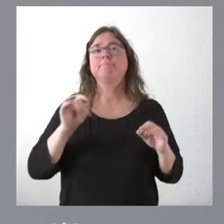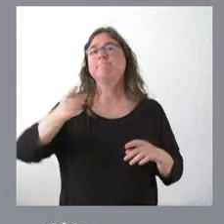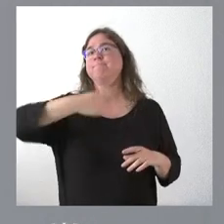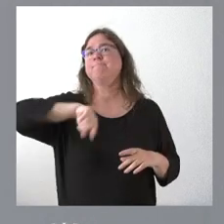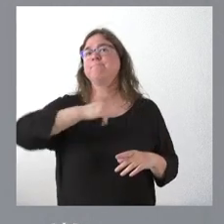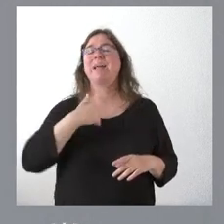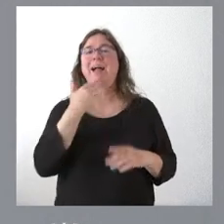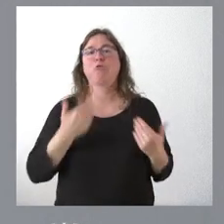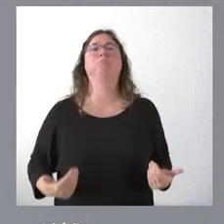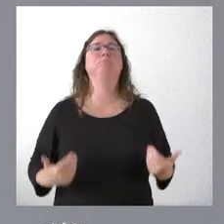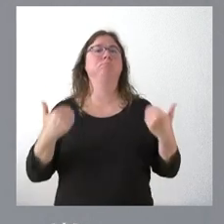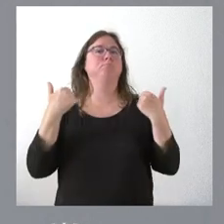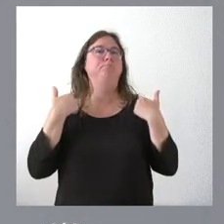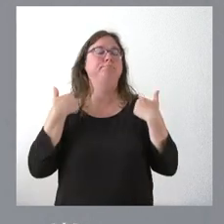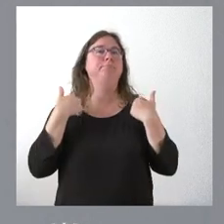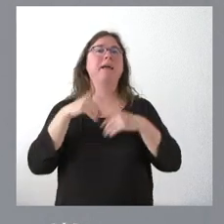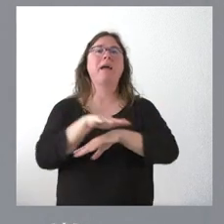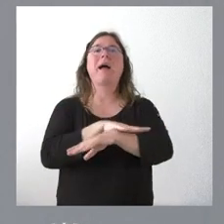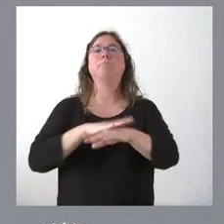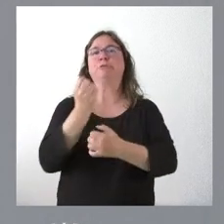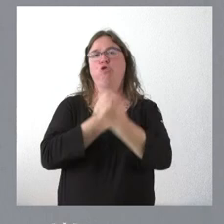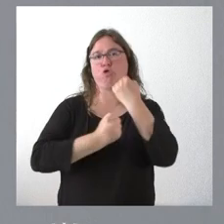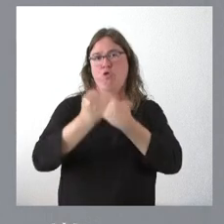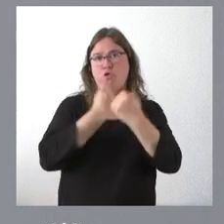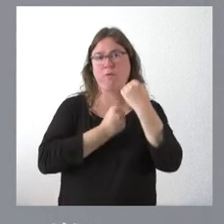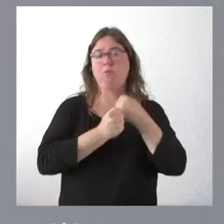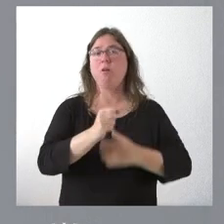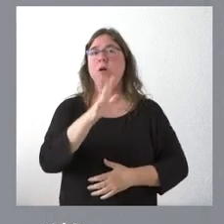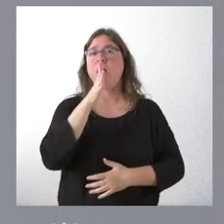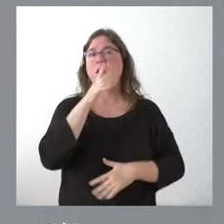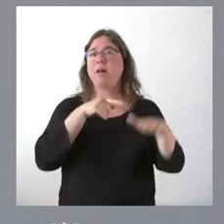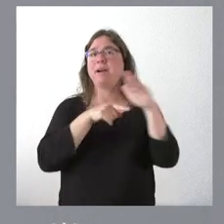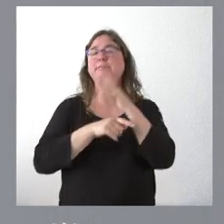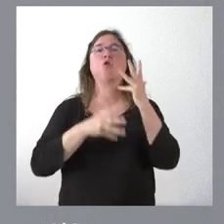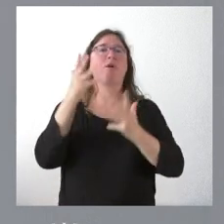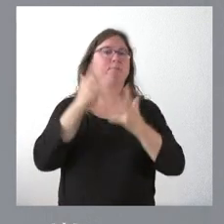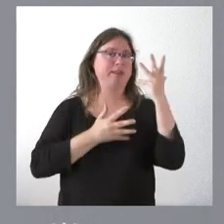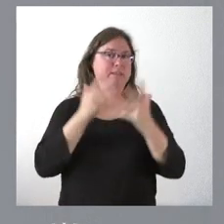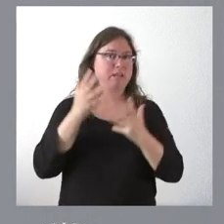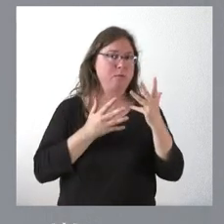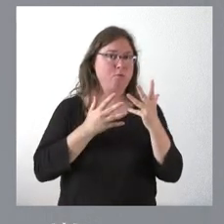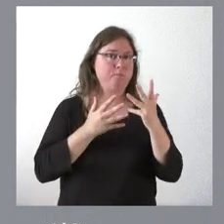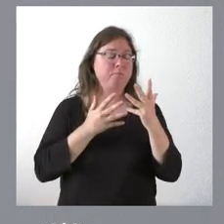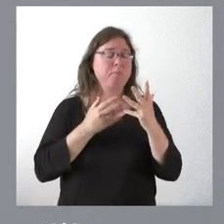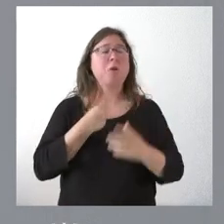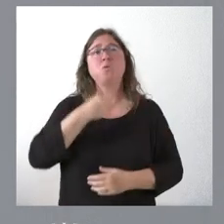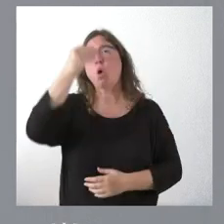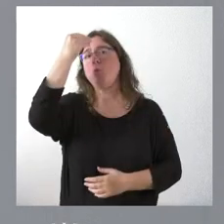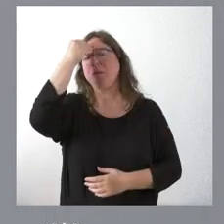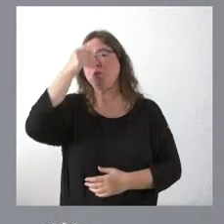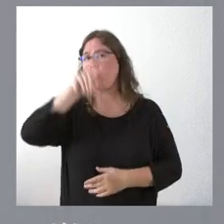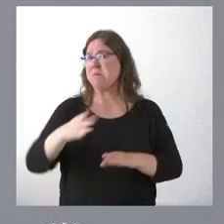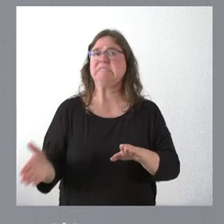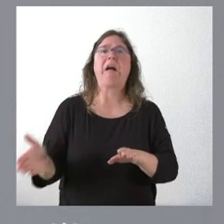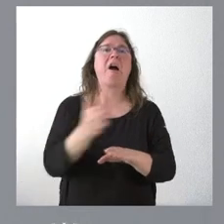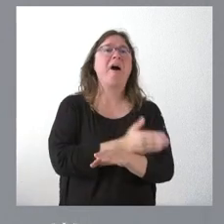alguna competencia en el ámbito económico. Ahora hay un trámite administrativo para llevar a cabo. Yo creo que antes de un mes estaremos